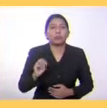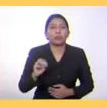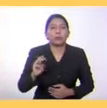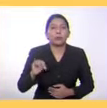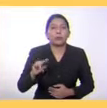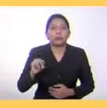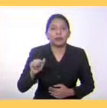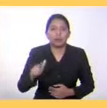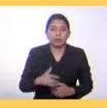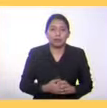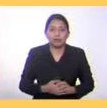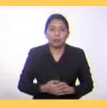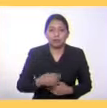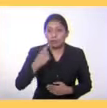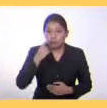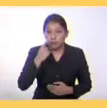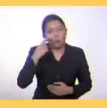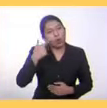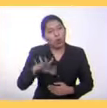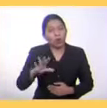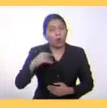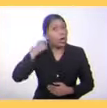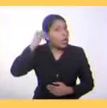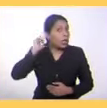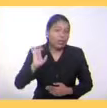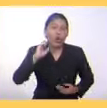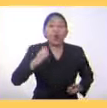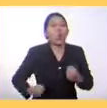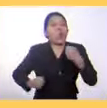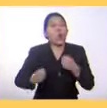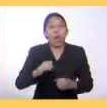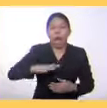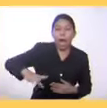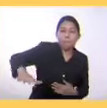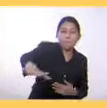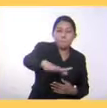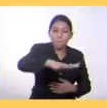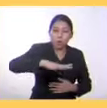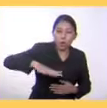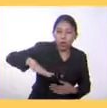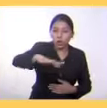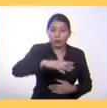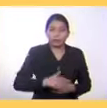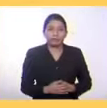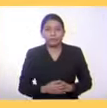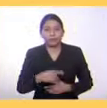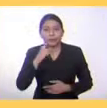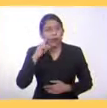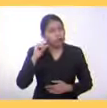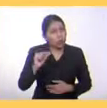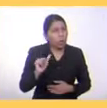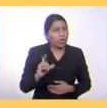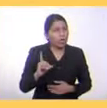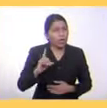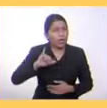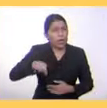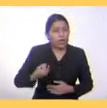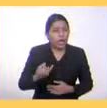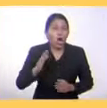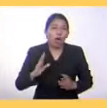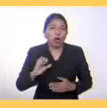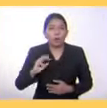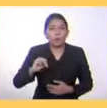Ejemplo: Carlos corría por el campo. También aparecen pocos adjetivos y complementos de nombre.